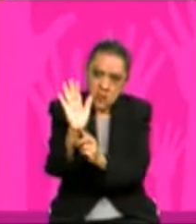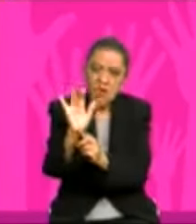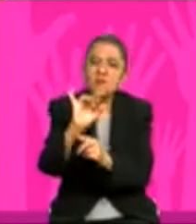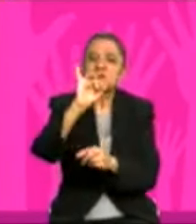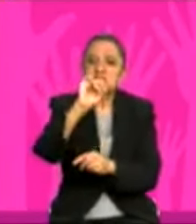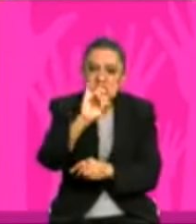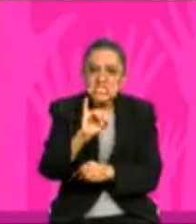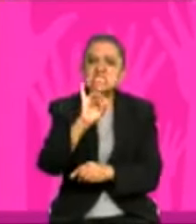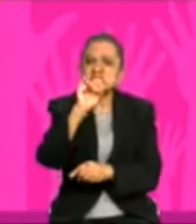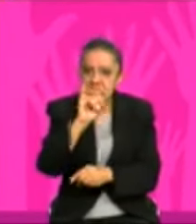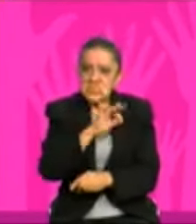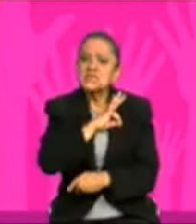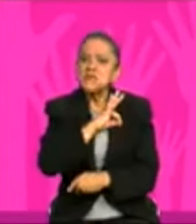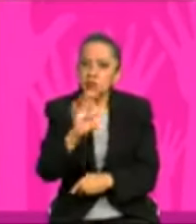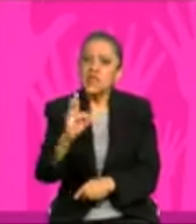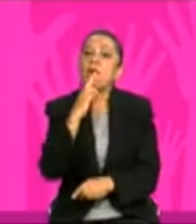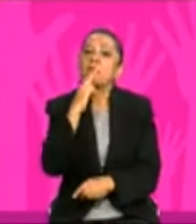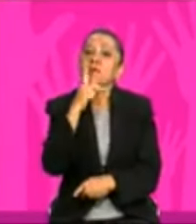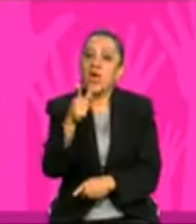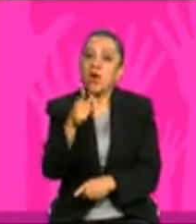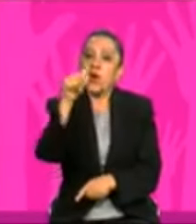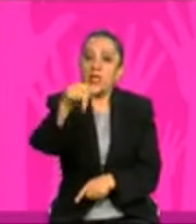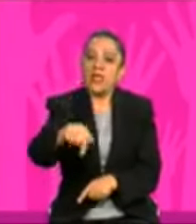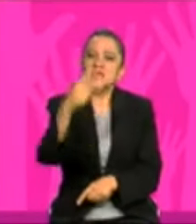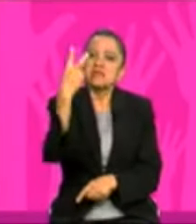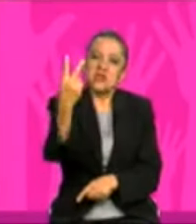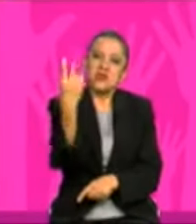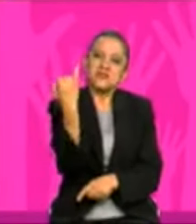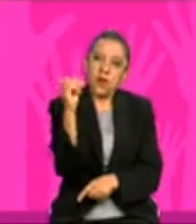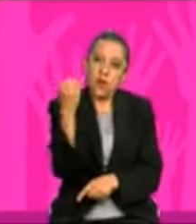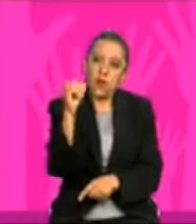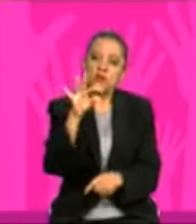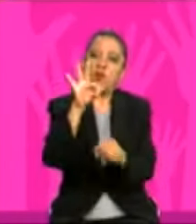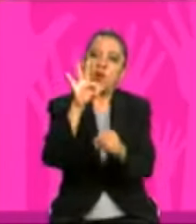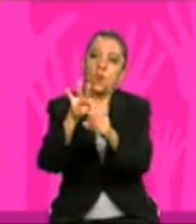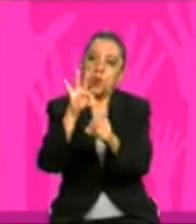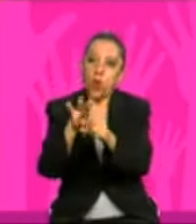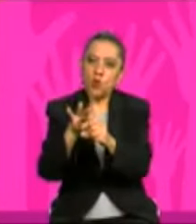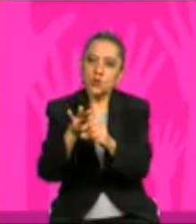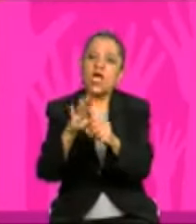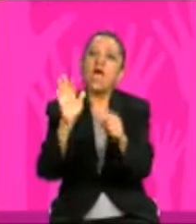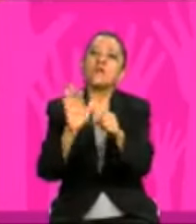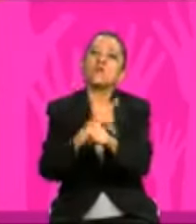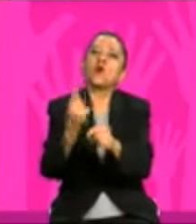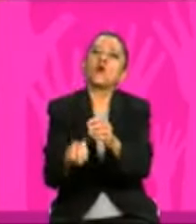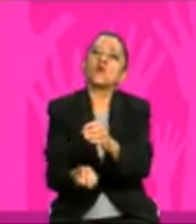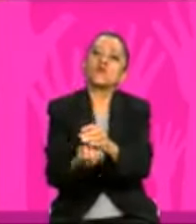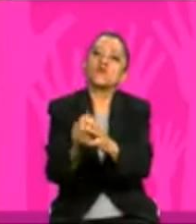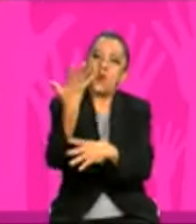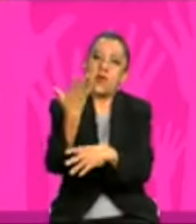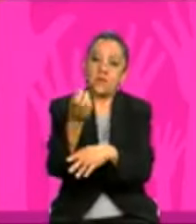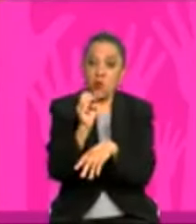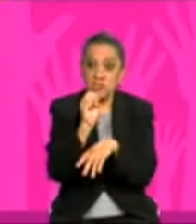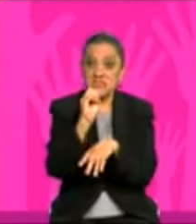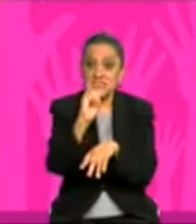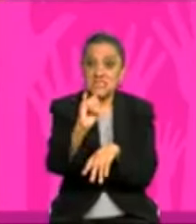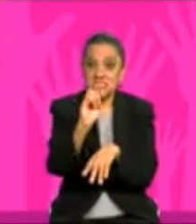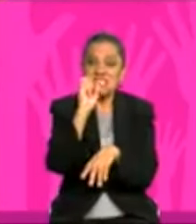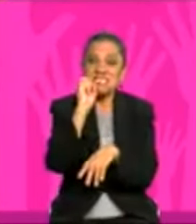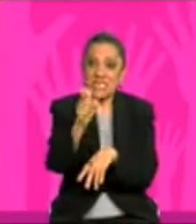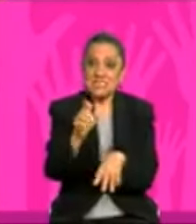sí podemos estar mejor. Este 2 de junio, vota por lo nuevo, por lo que sí es